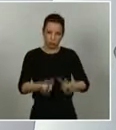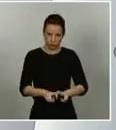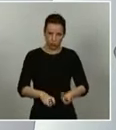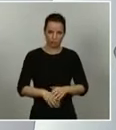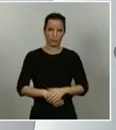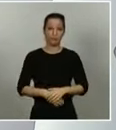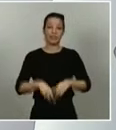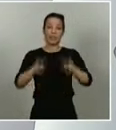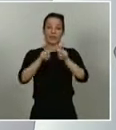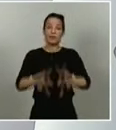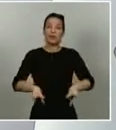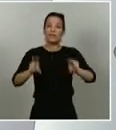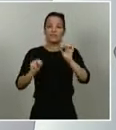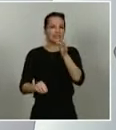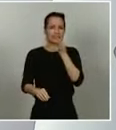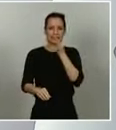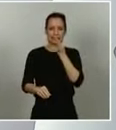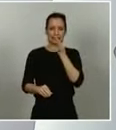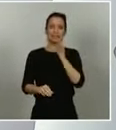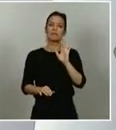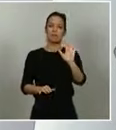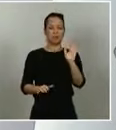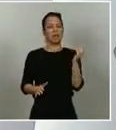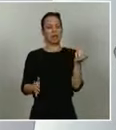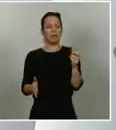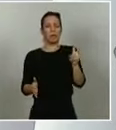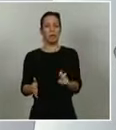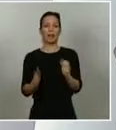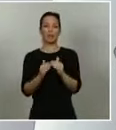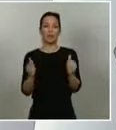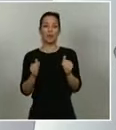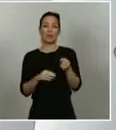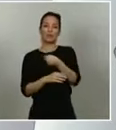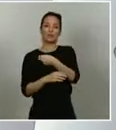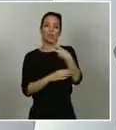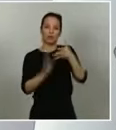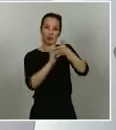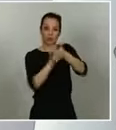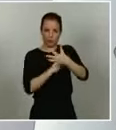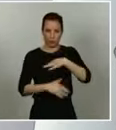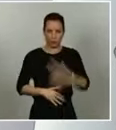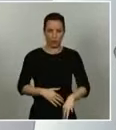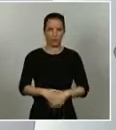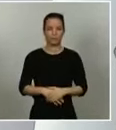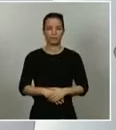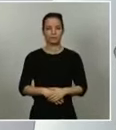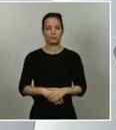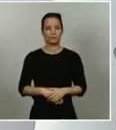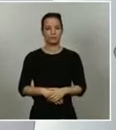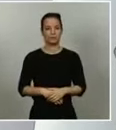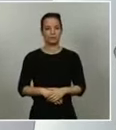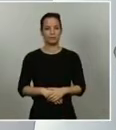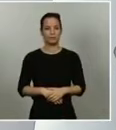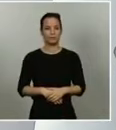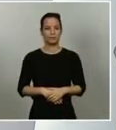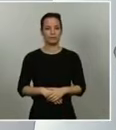todavía, pero estamos en condiciones de presentar unos primeros resultados preliminares. Quiero destacar muy brevemente la muy buena colaboración